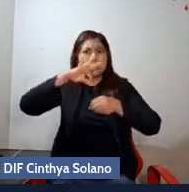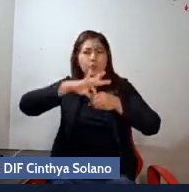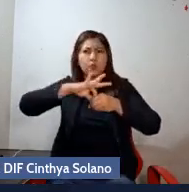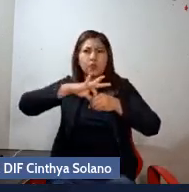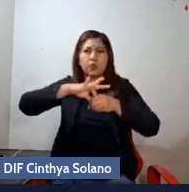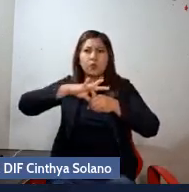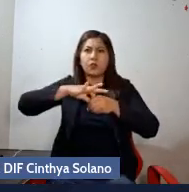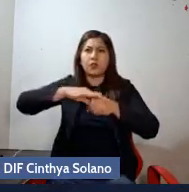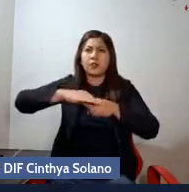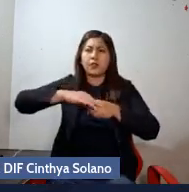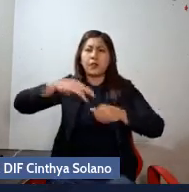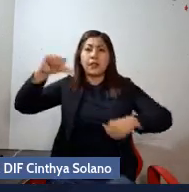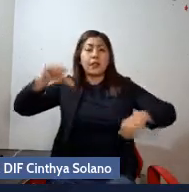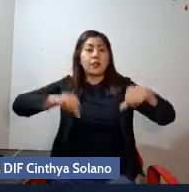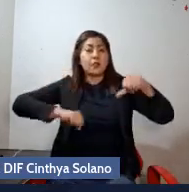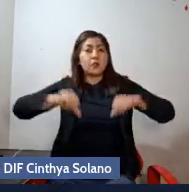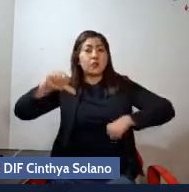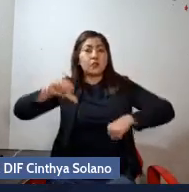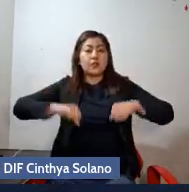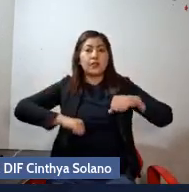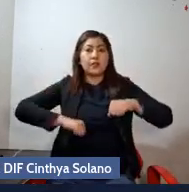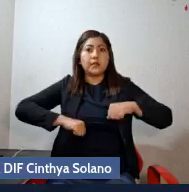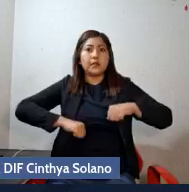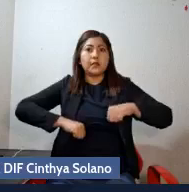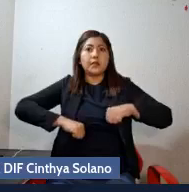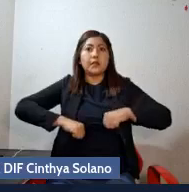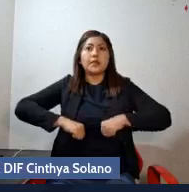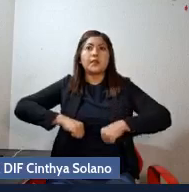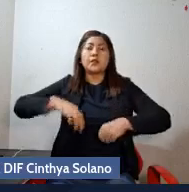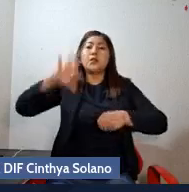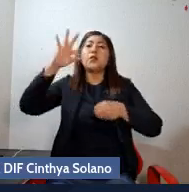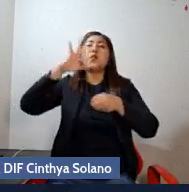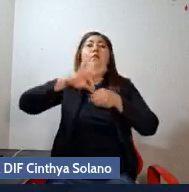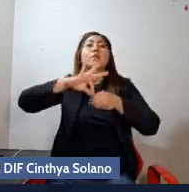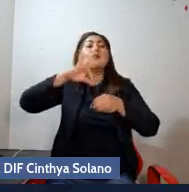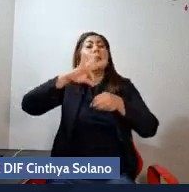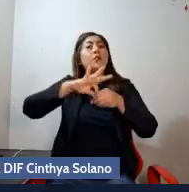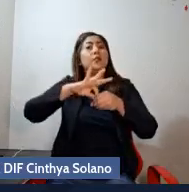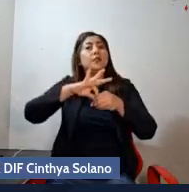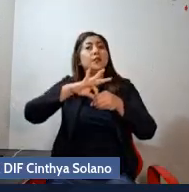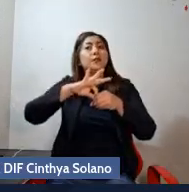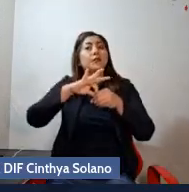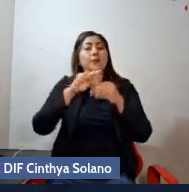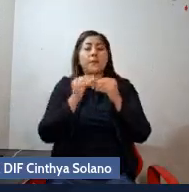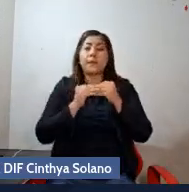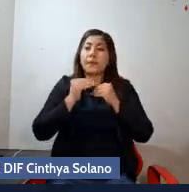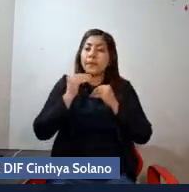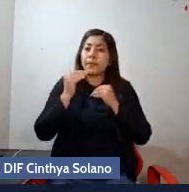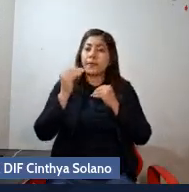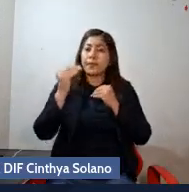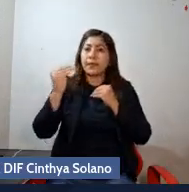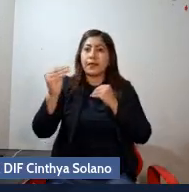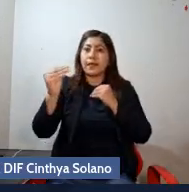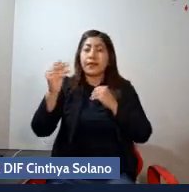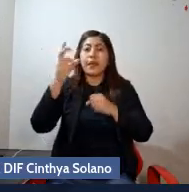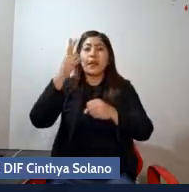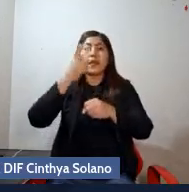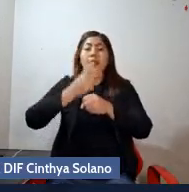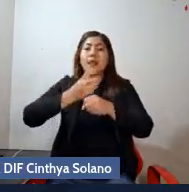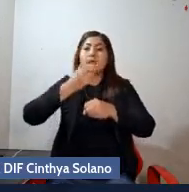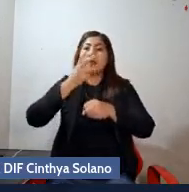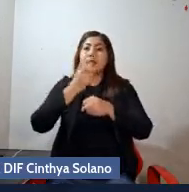electoral. Y como les mencioné hace un par de minutos, la jornada electoral es la segunda etapa del proceso